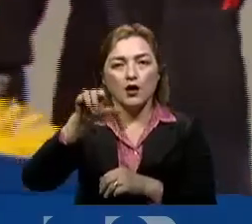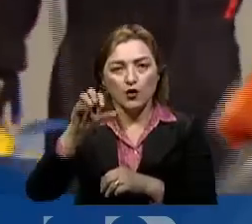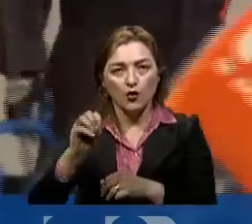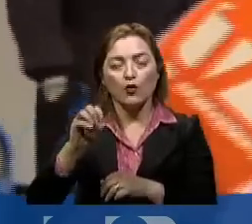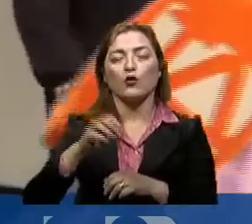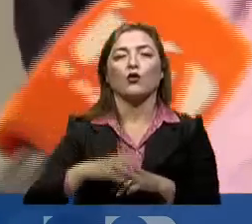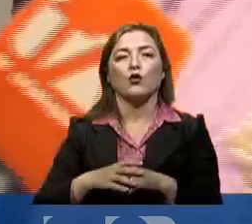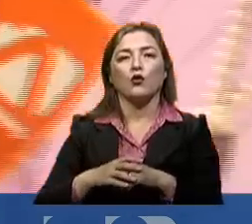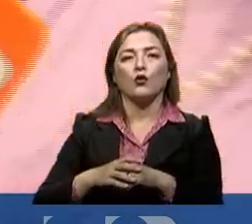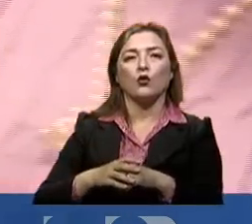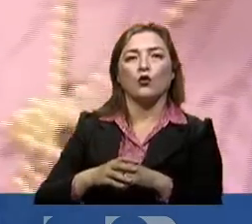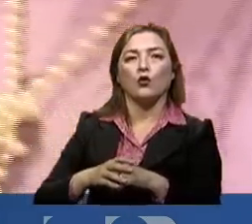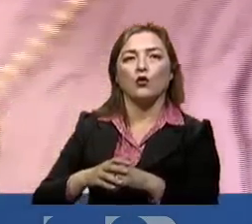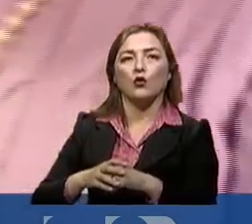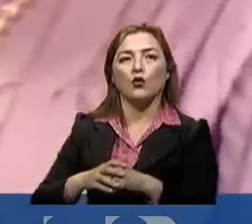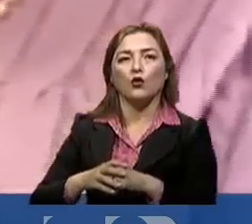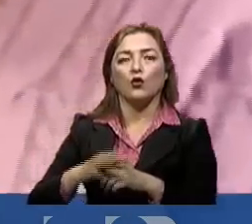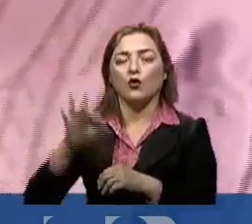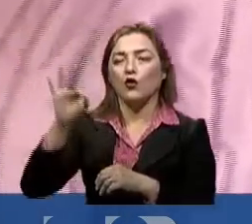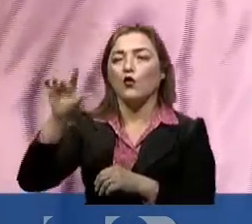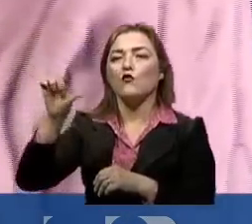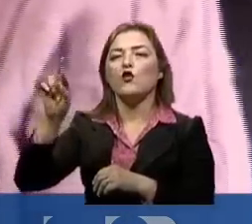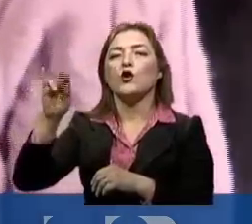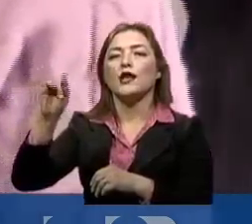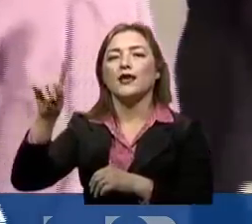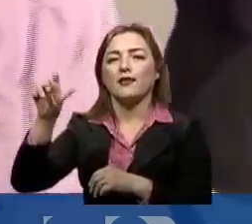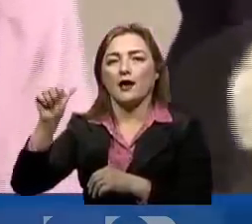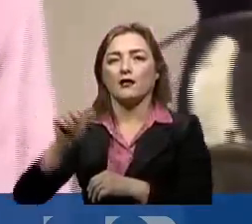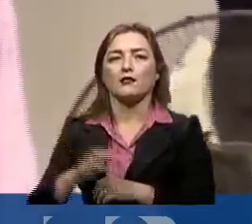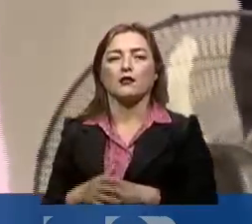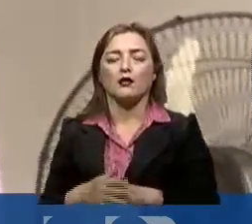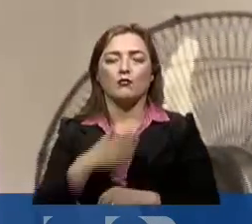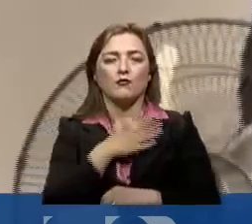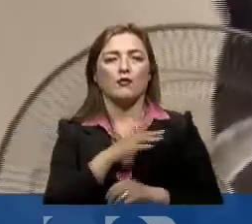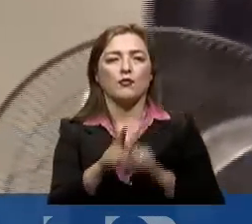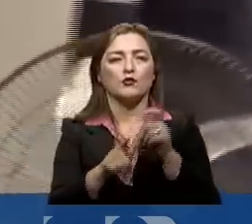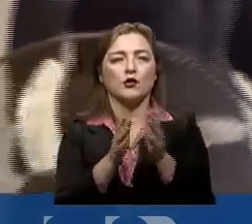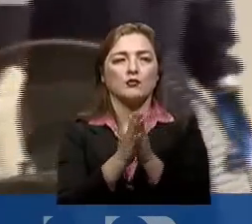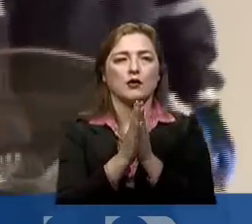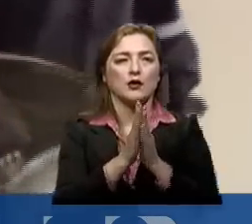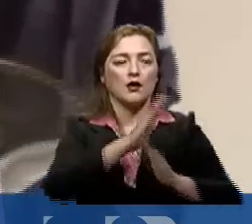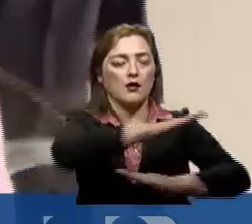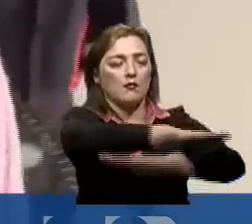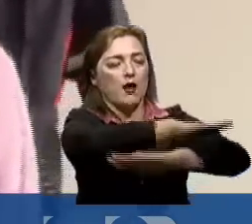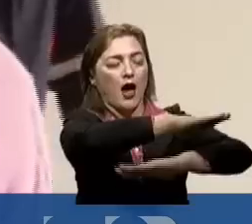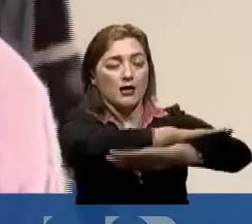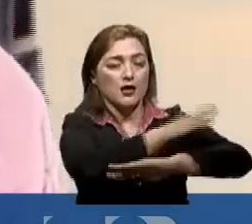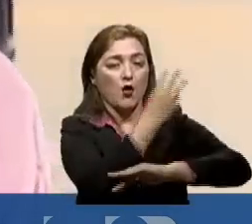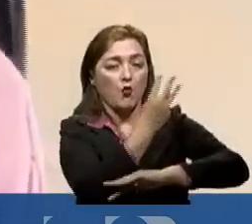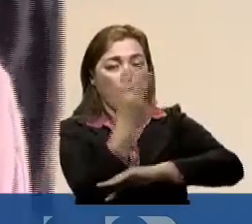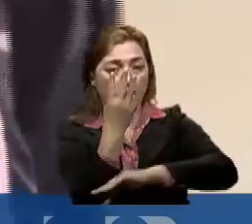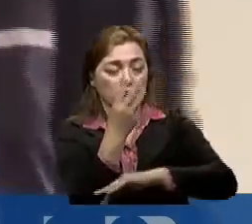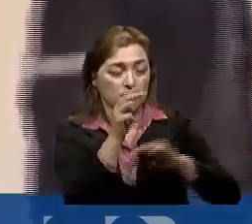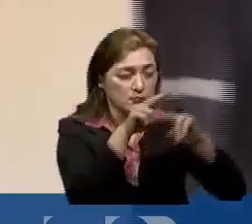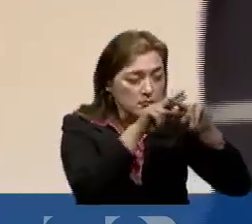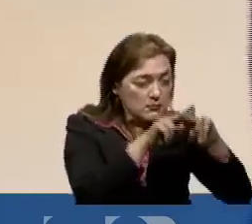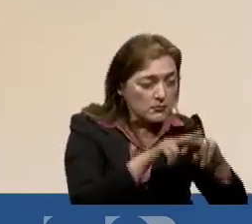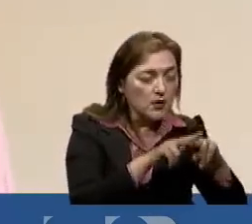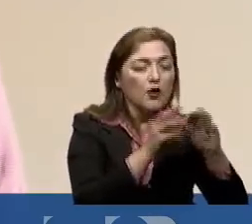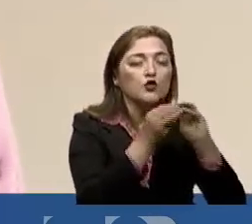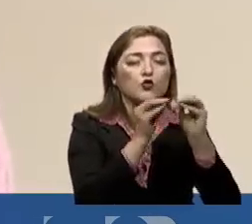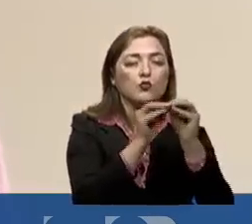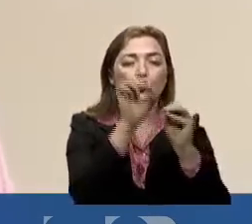sentido, les pedimos a todos los ciudadanos, por favor, consultar con nuestra página web, sobre todo aquellos vehículos que terminan en placa 1,